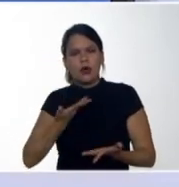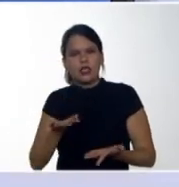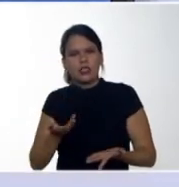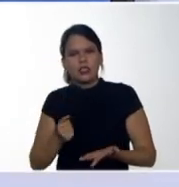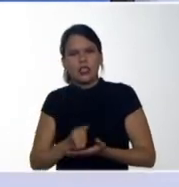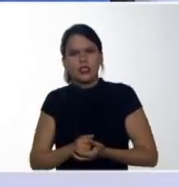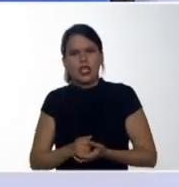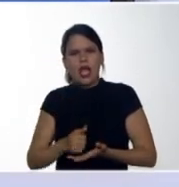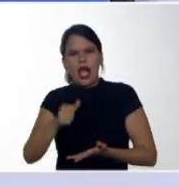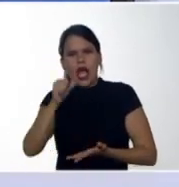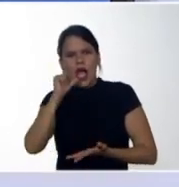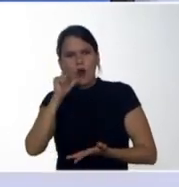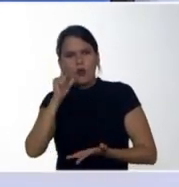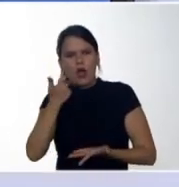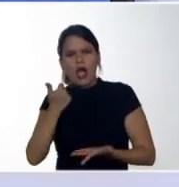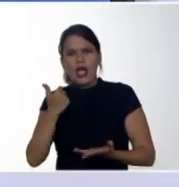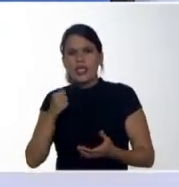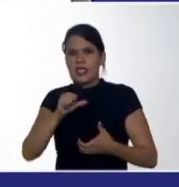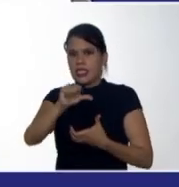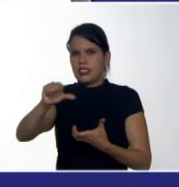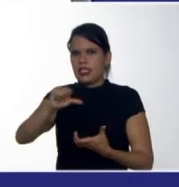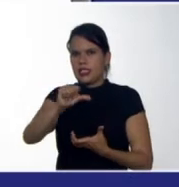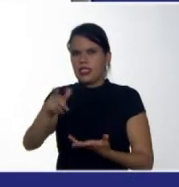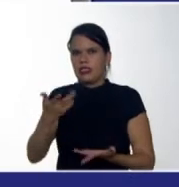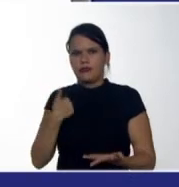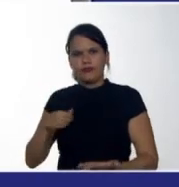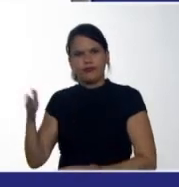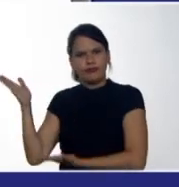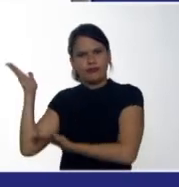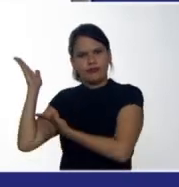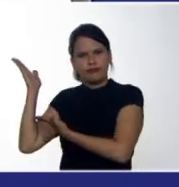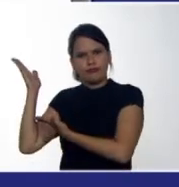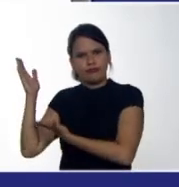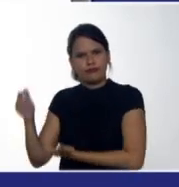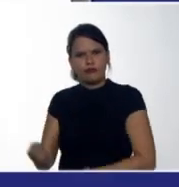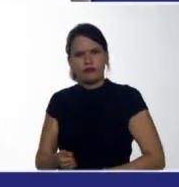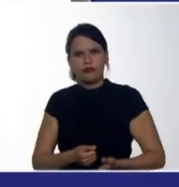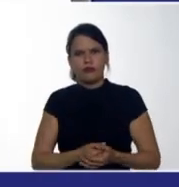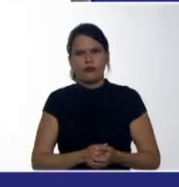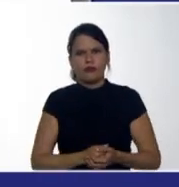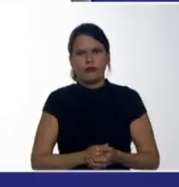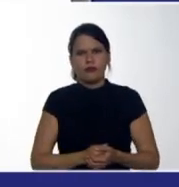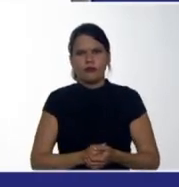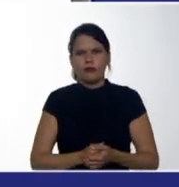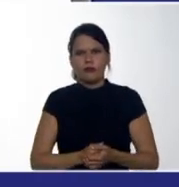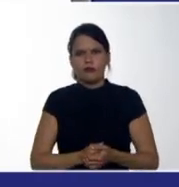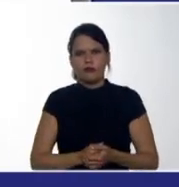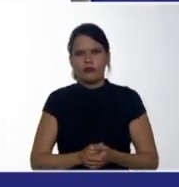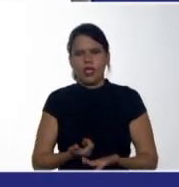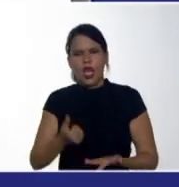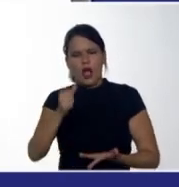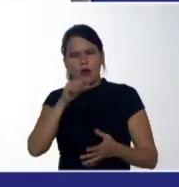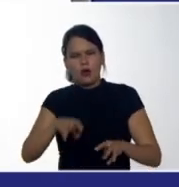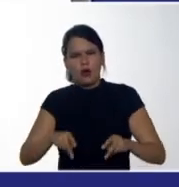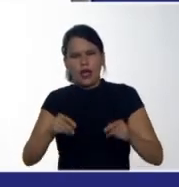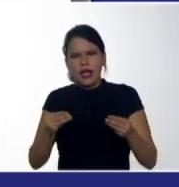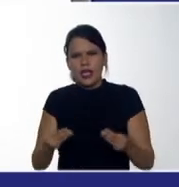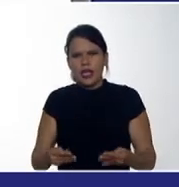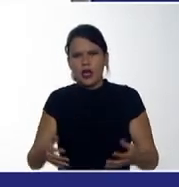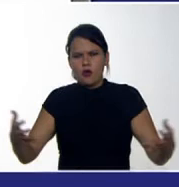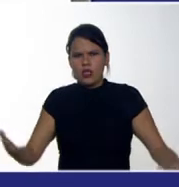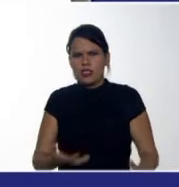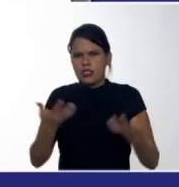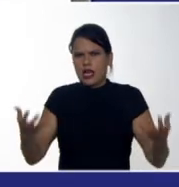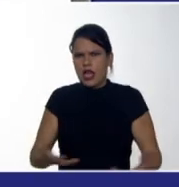entonces agua y aceite. Como tenemos en las imágenes, una mezcla de agua con arena, agua con aceite, una